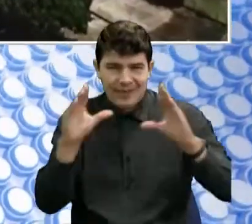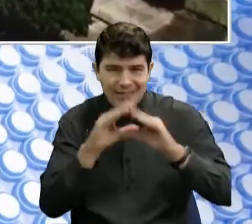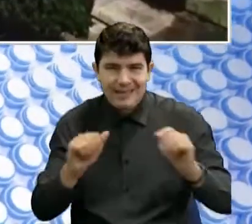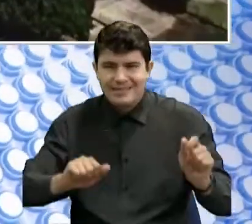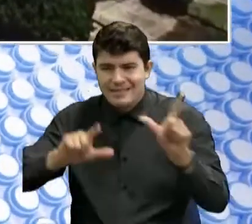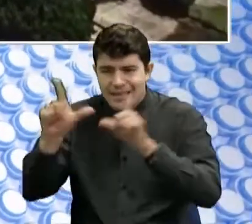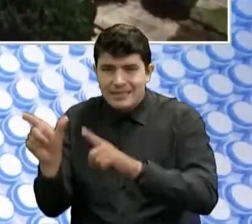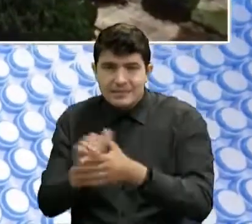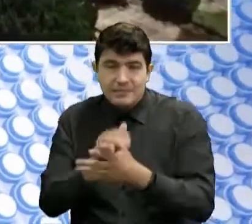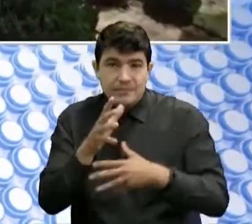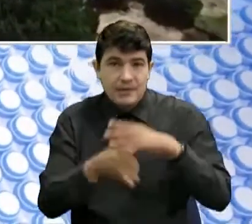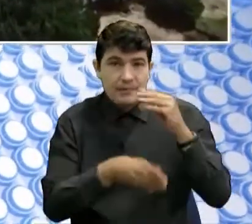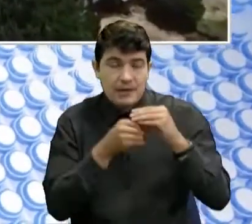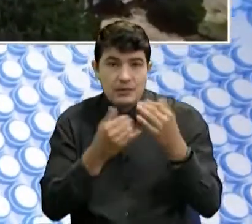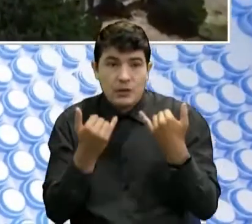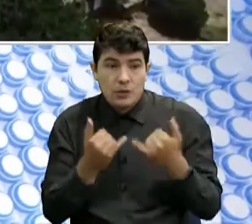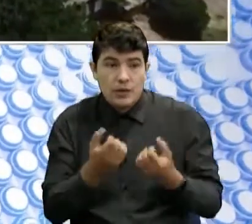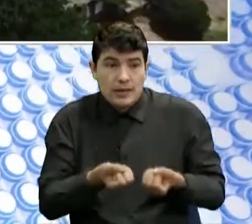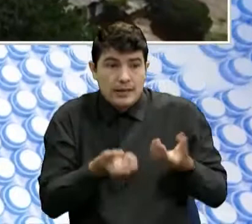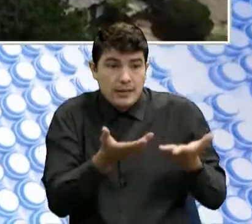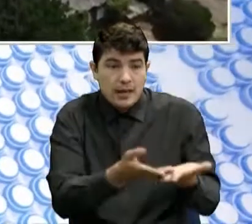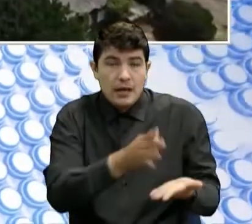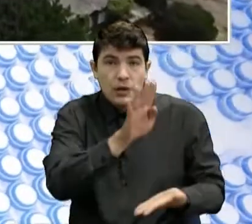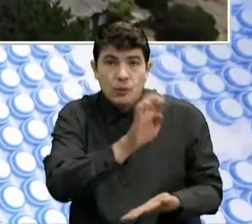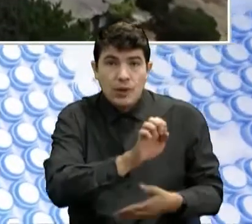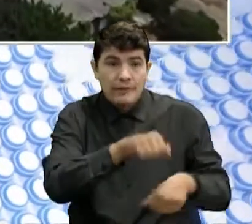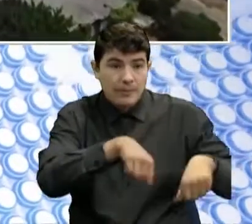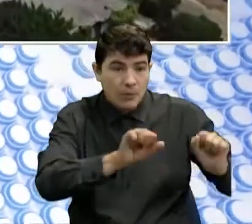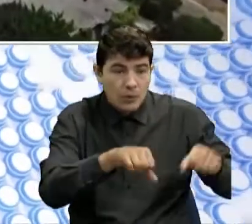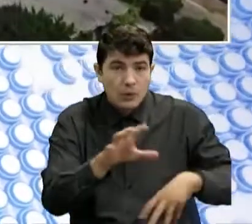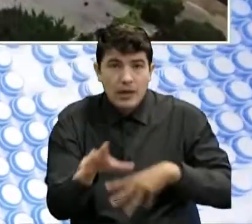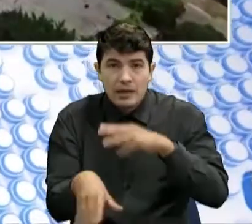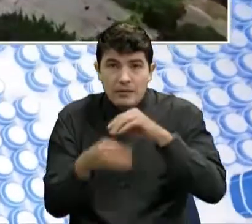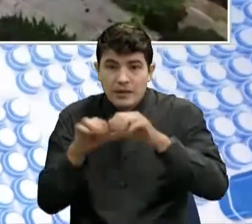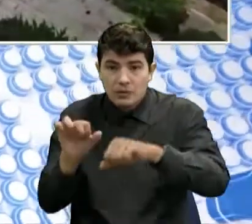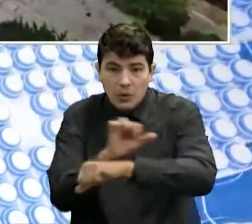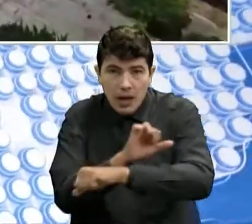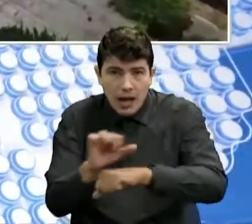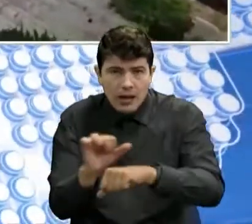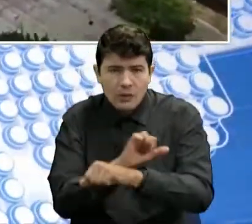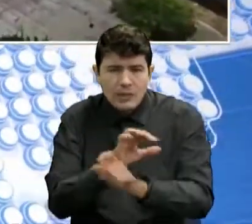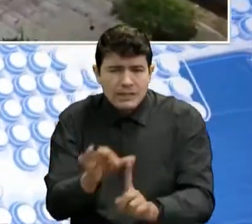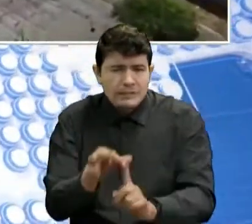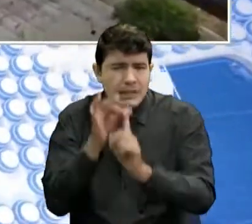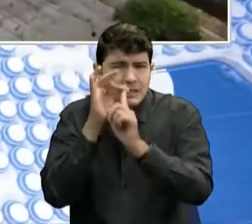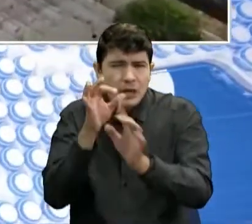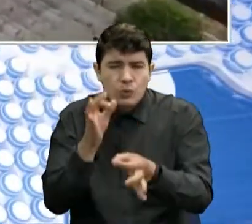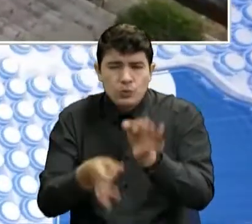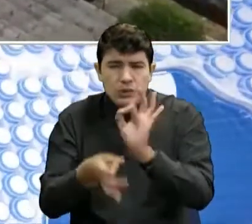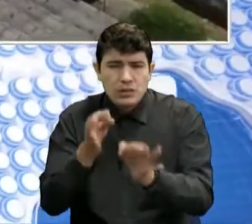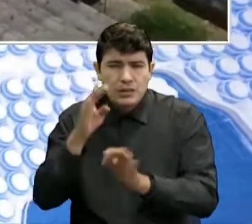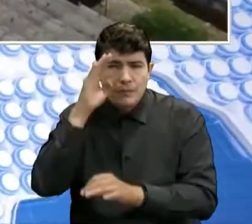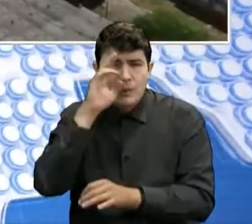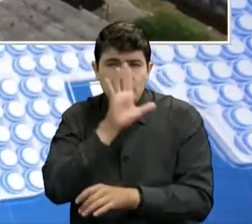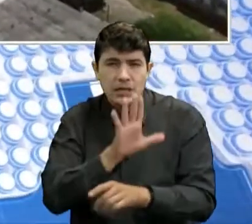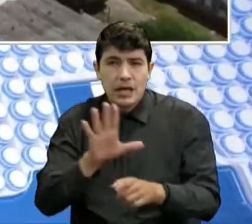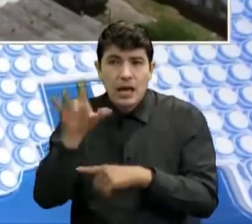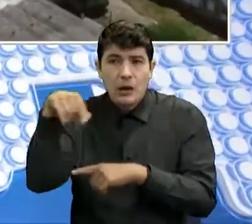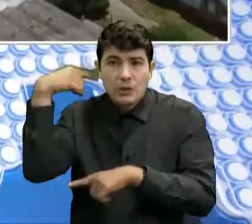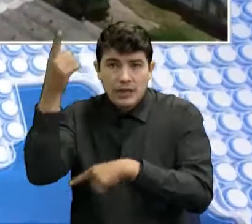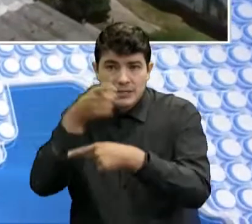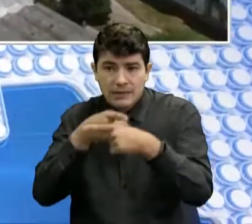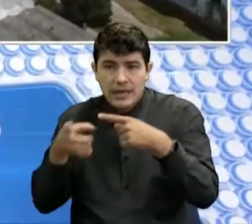seguridad ciudadana. Hoy entregamos 9 motos, una unidad móvil de policía judicial. La próxima semana entregamos todo un parque automotor de